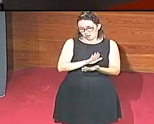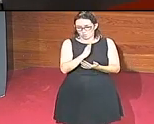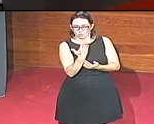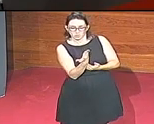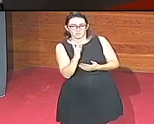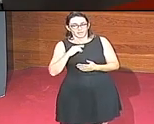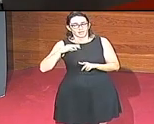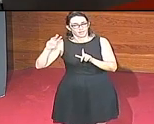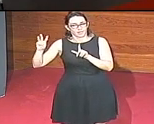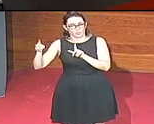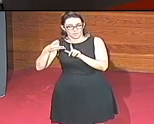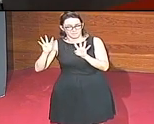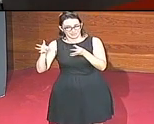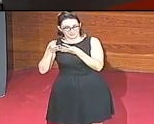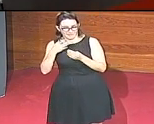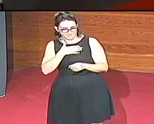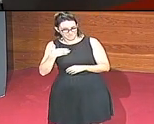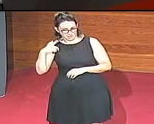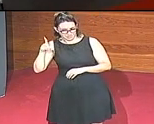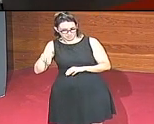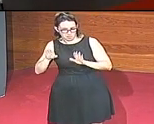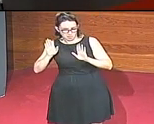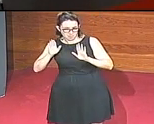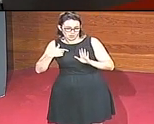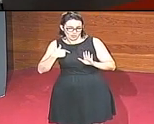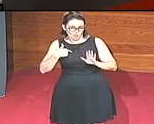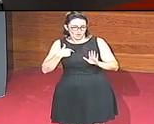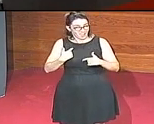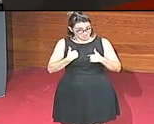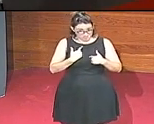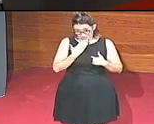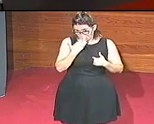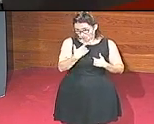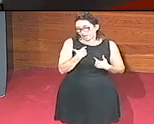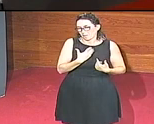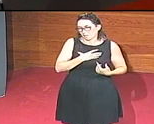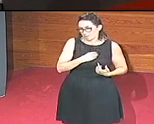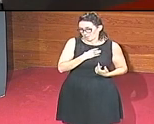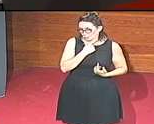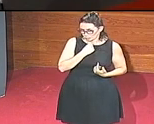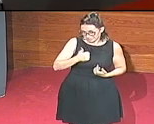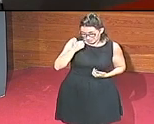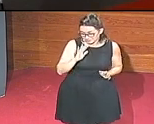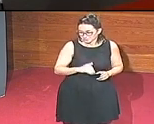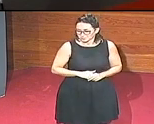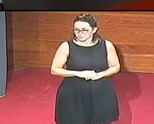a mí todavía pues que no me gusta todavía más el papel y propongo hacer una